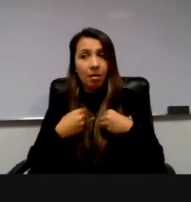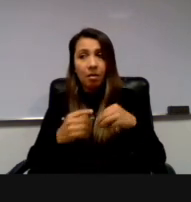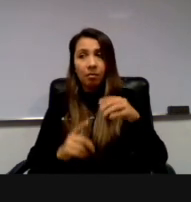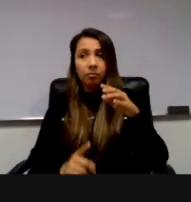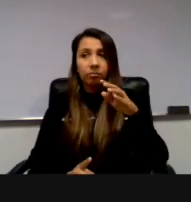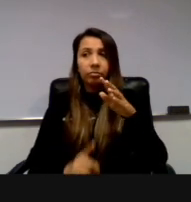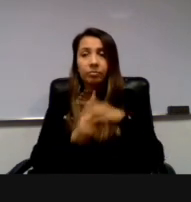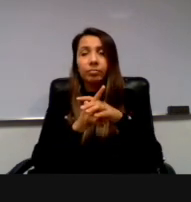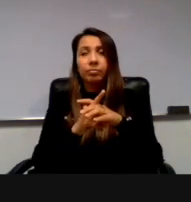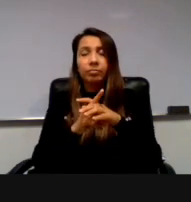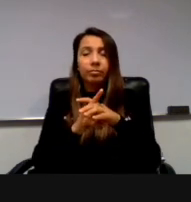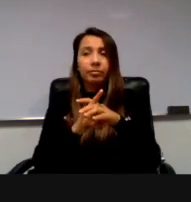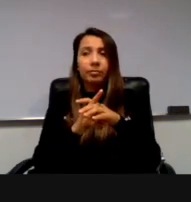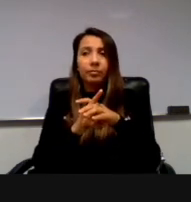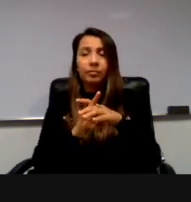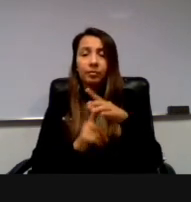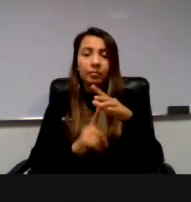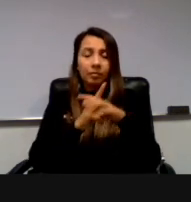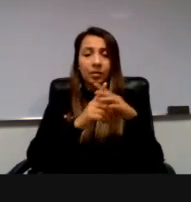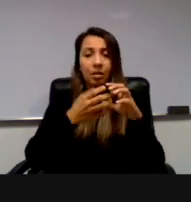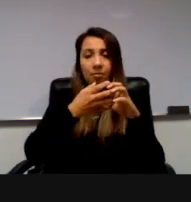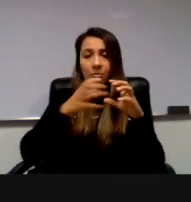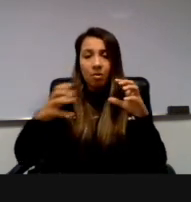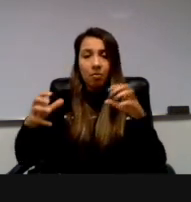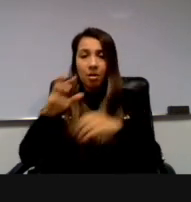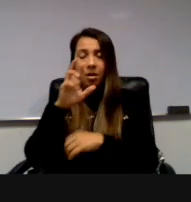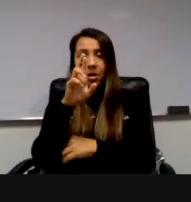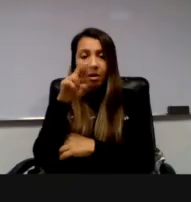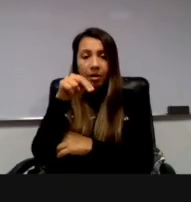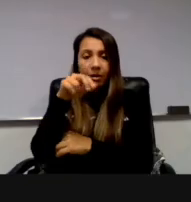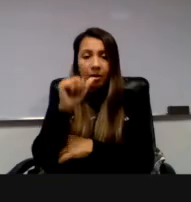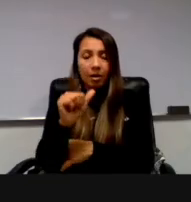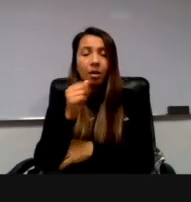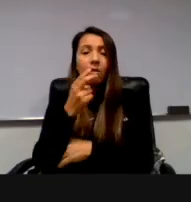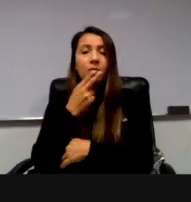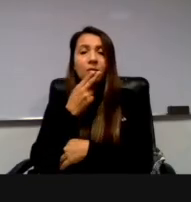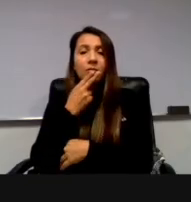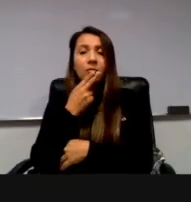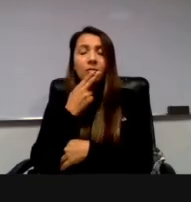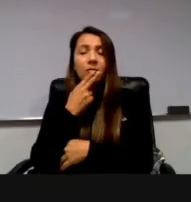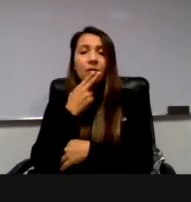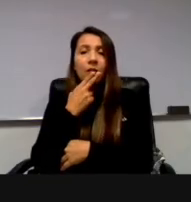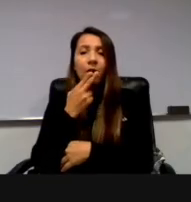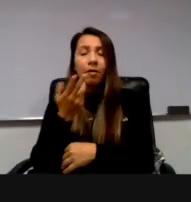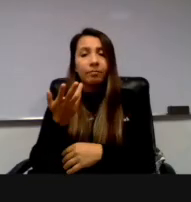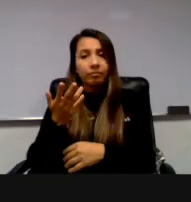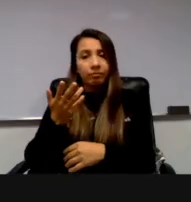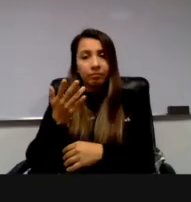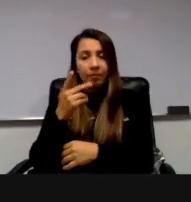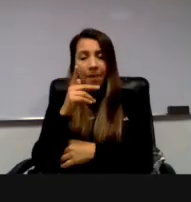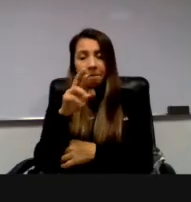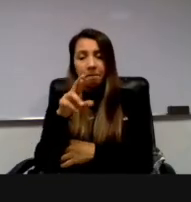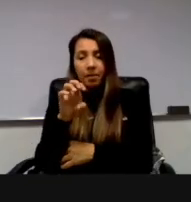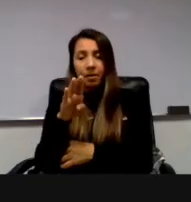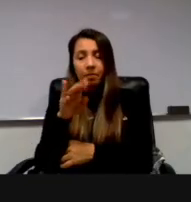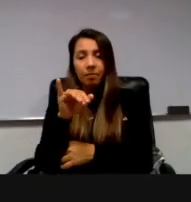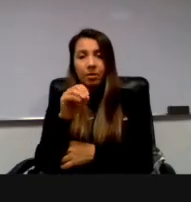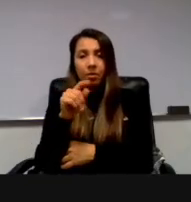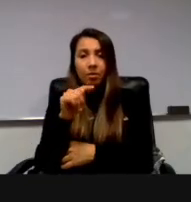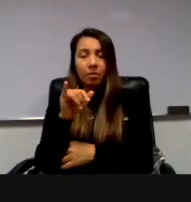a partir de moléculas de RNA que se sintetizaron de manera prebiótica, ¿no? Y